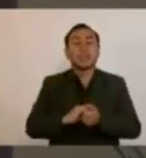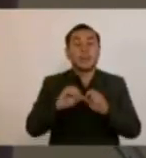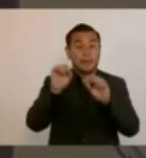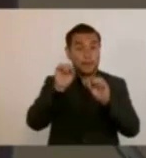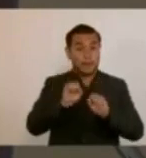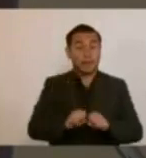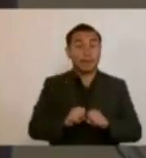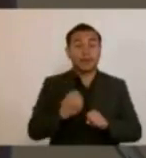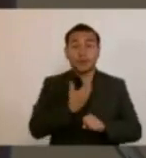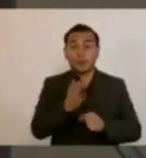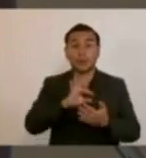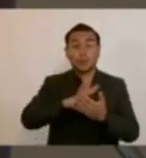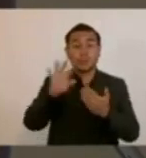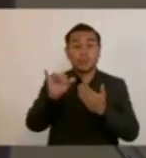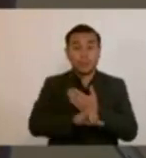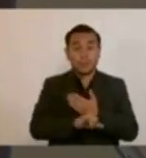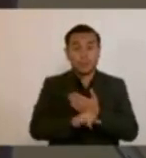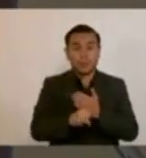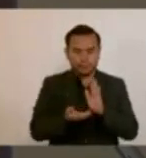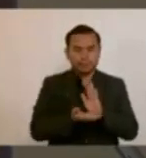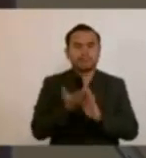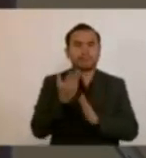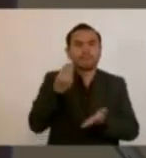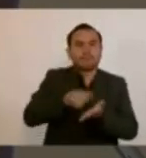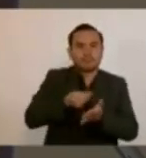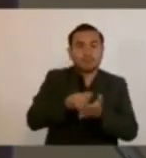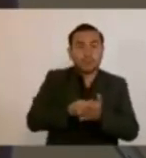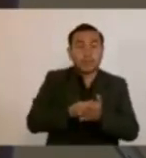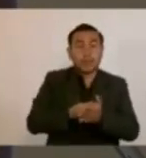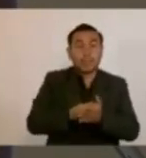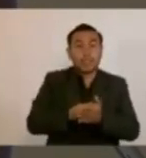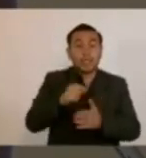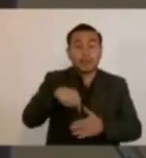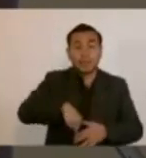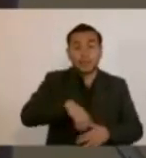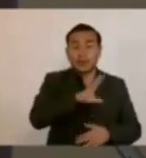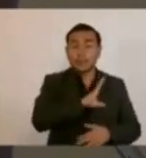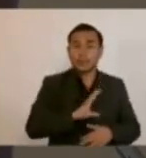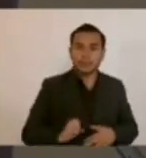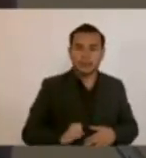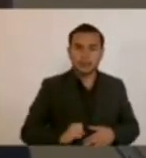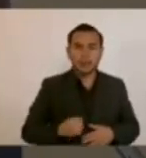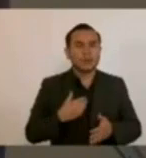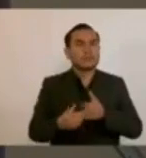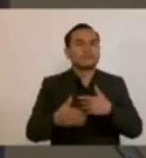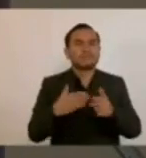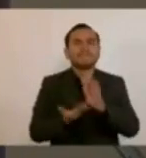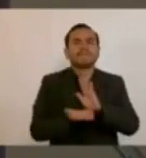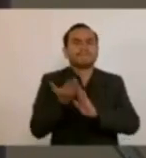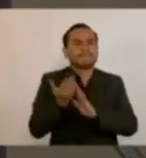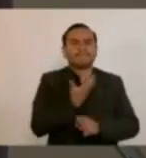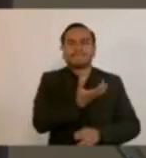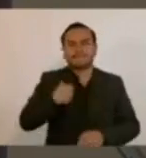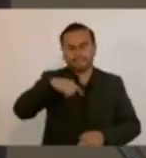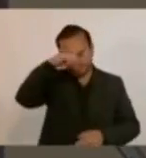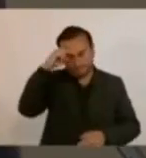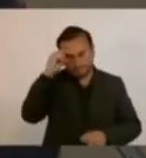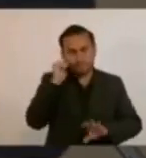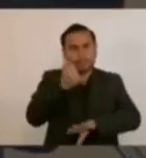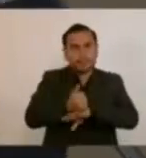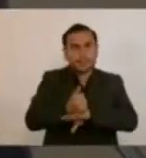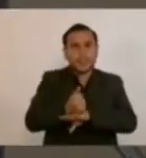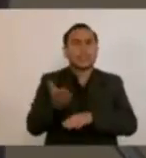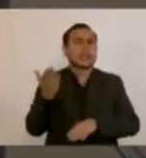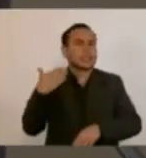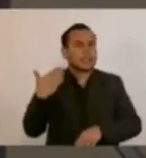de proyectos a nuestro país y generar empleo en todo El Salvador, porque si hacen proyectos municipales, no solo generamos proyectos en San Salvador, o en San Miguel, o